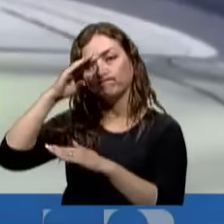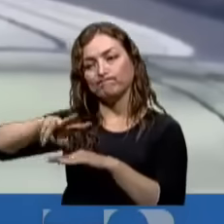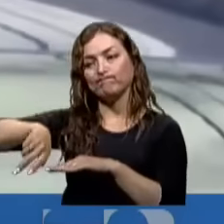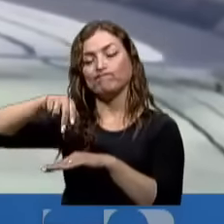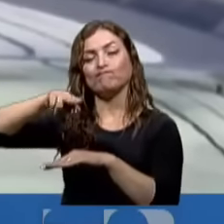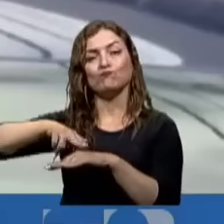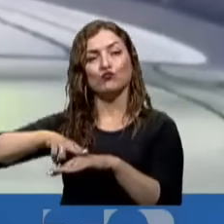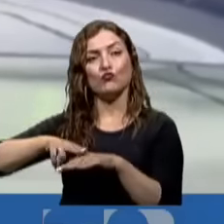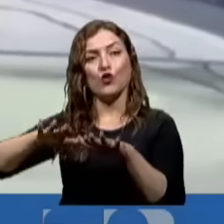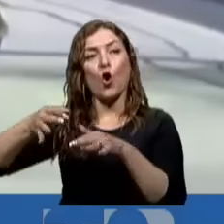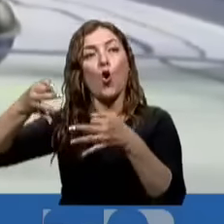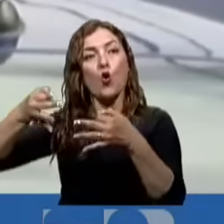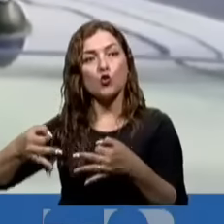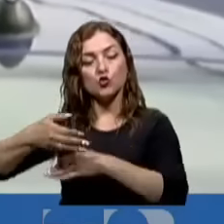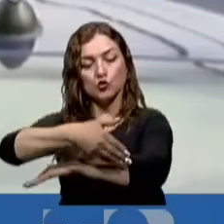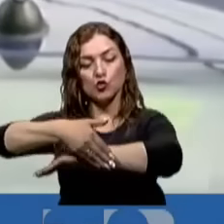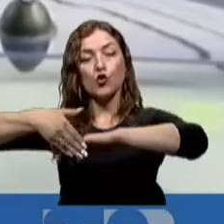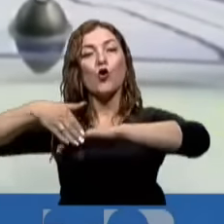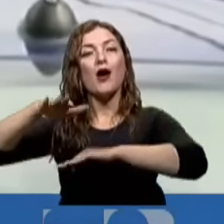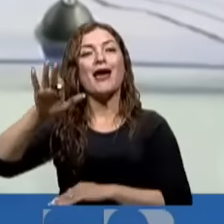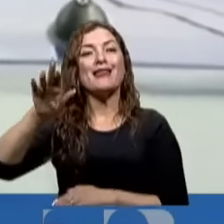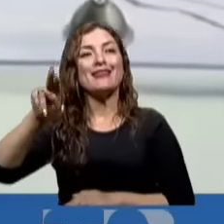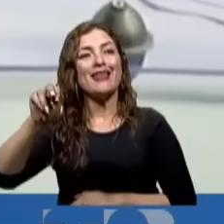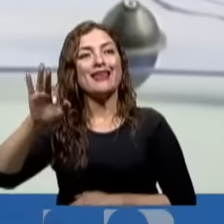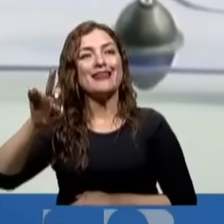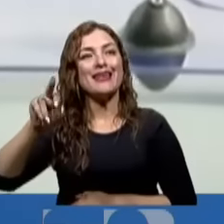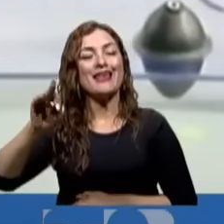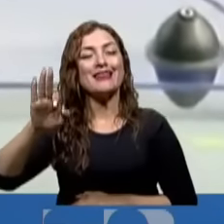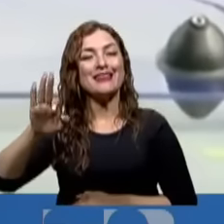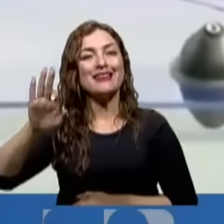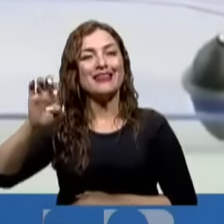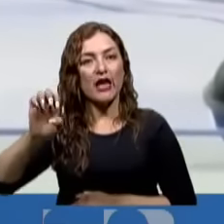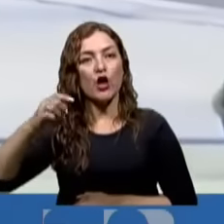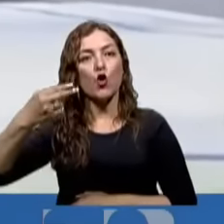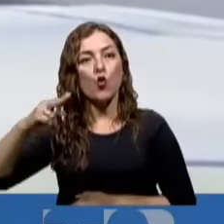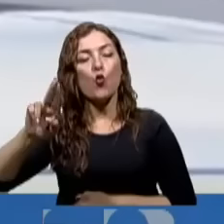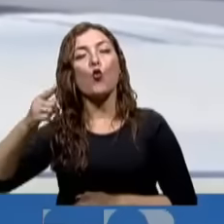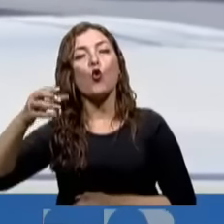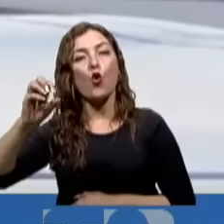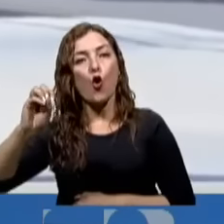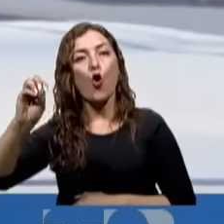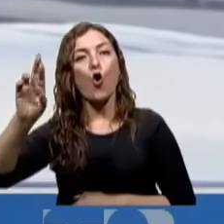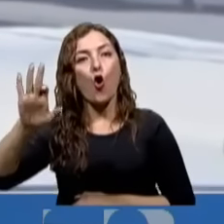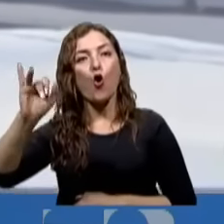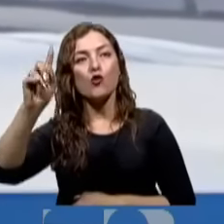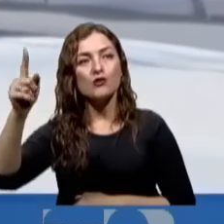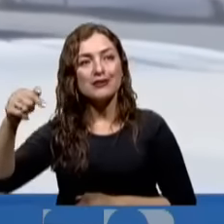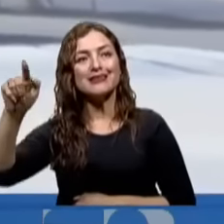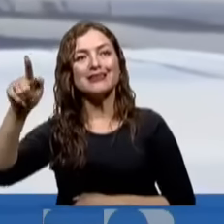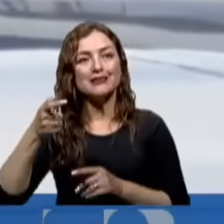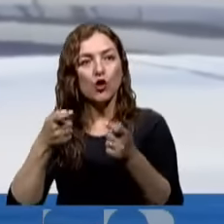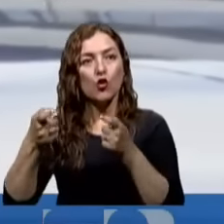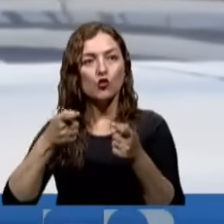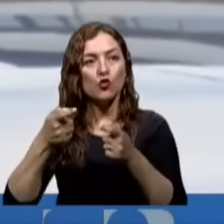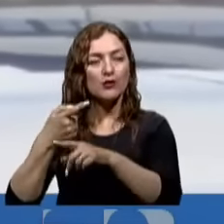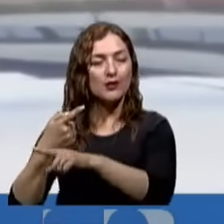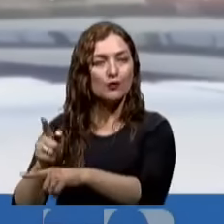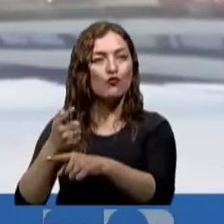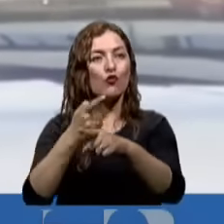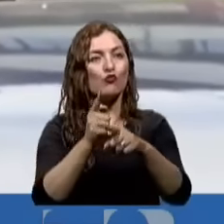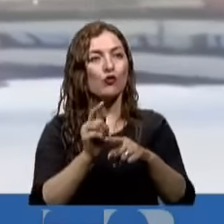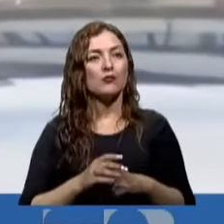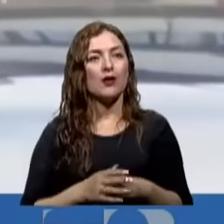encontramos en el momento en la avenida Teniente Hugo Ortiz realizando los diferentes operativos. Es así que en este momento procedemos